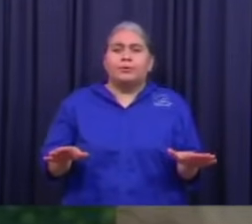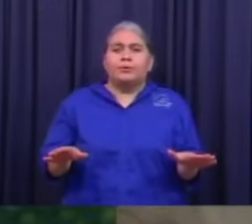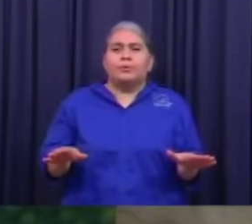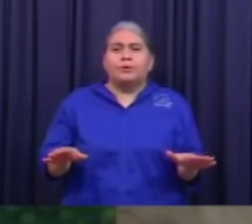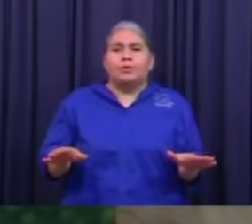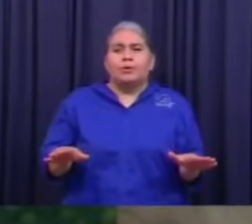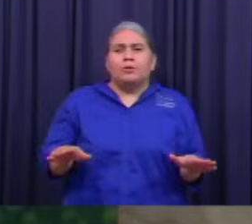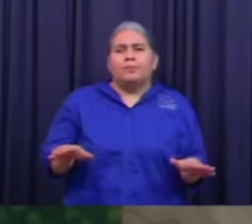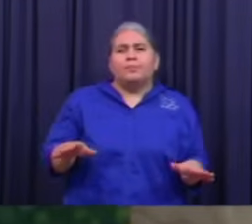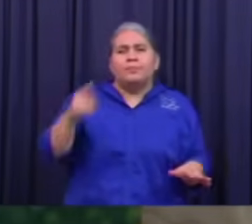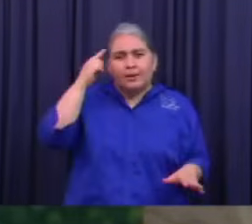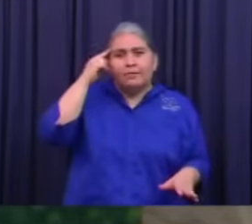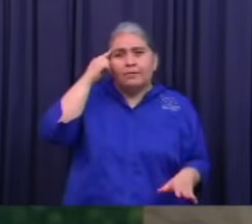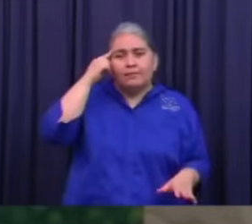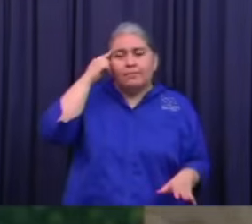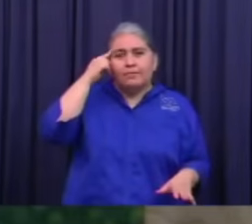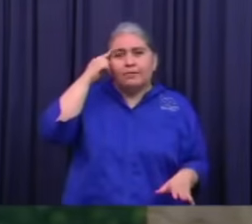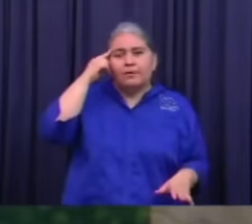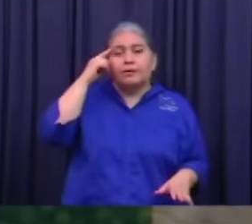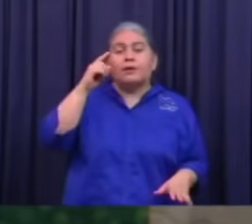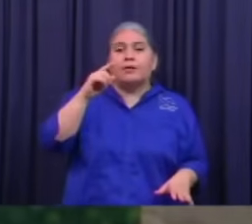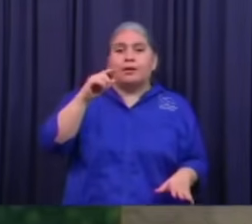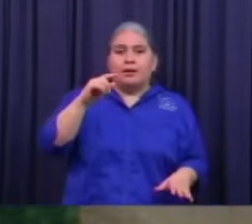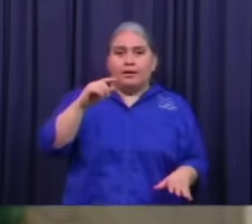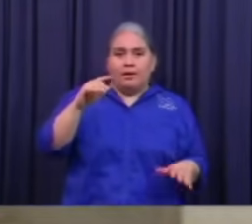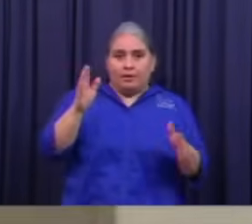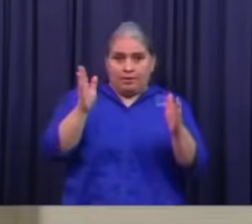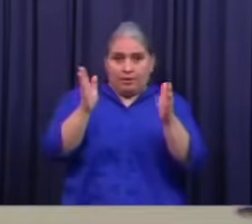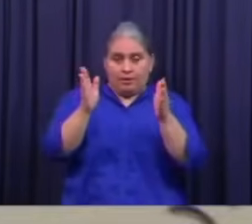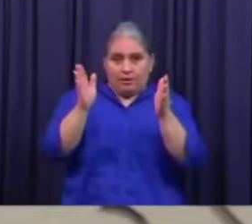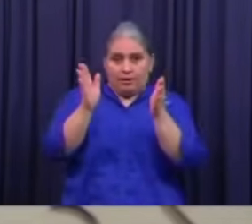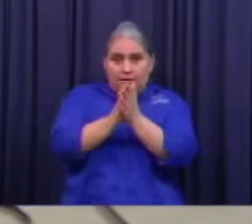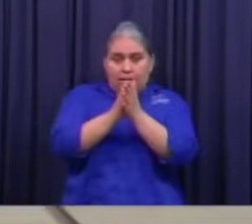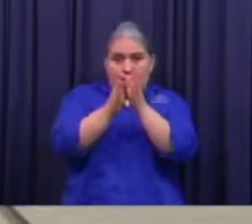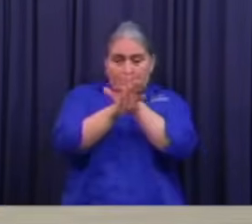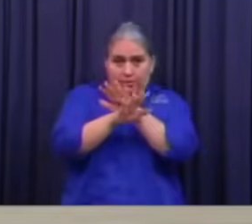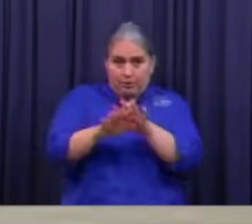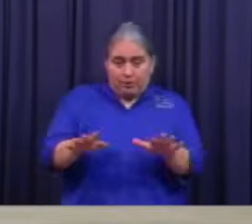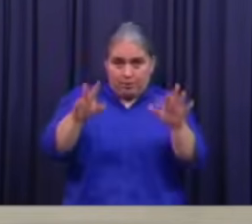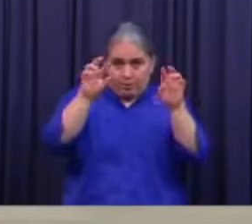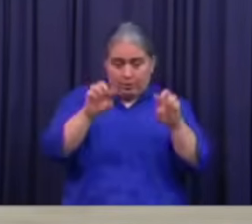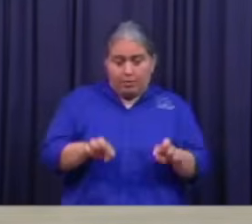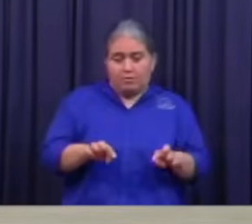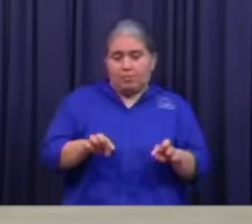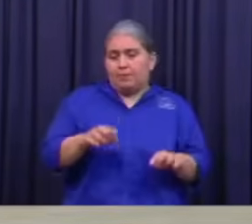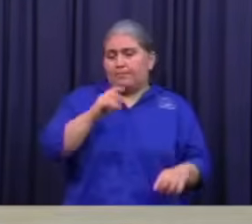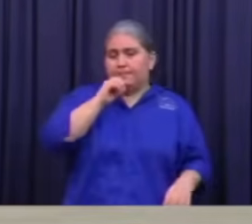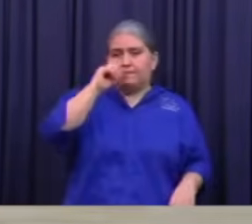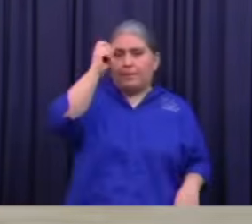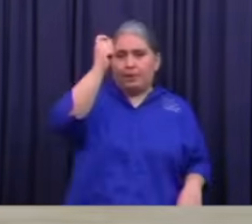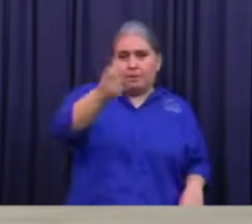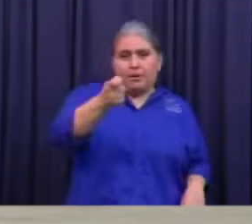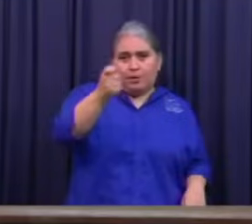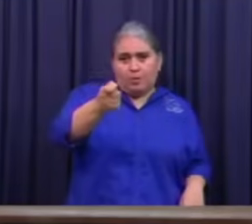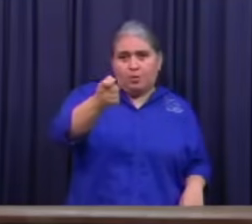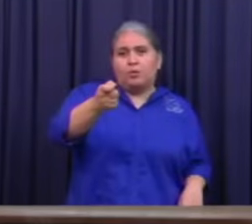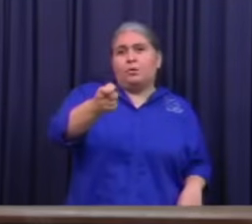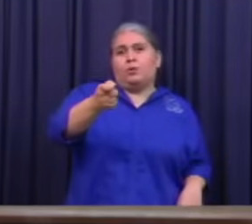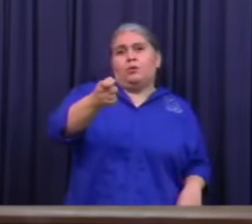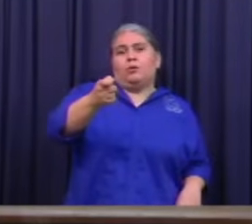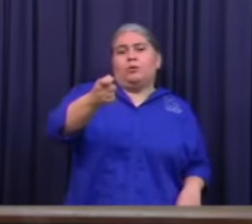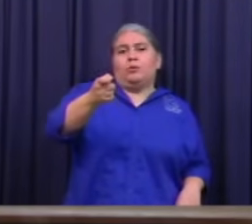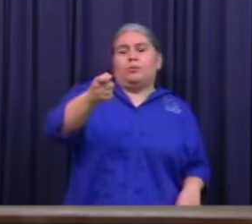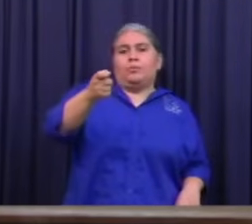que está mejor está mejor Entonces ya no ya ya no está